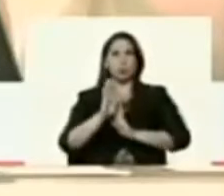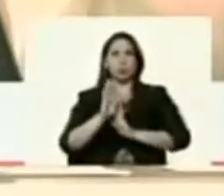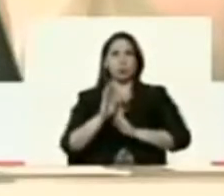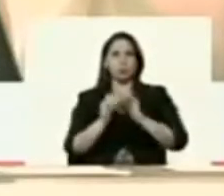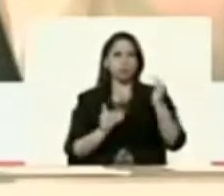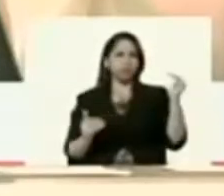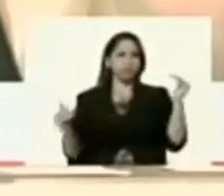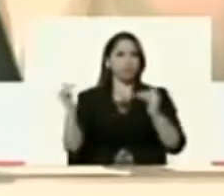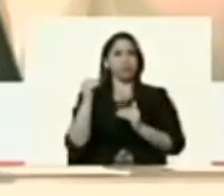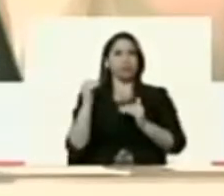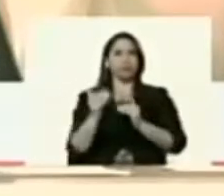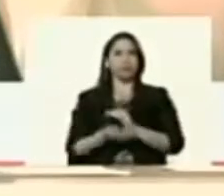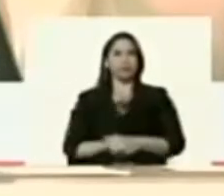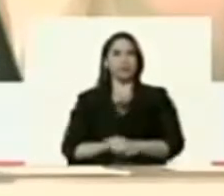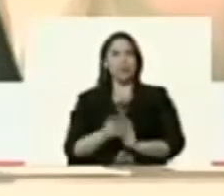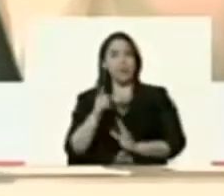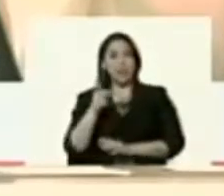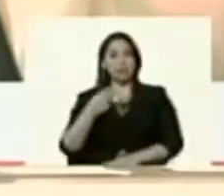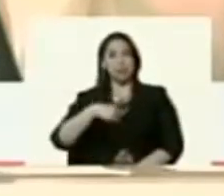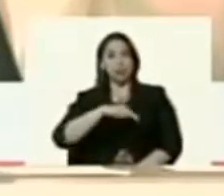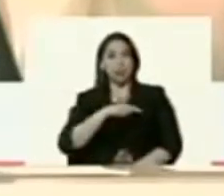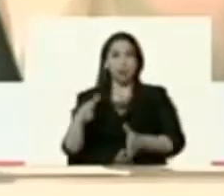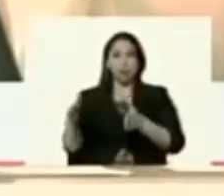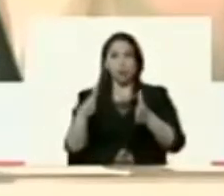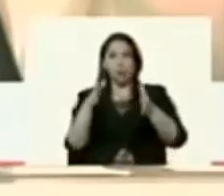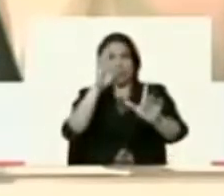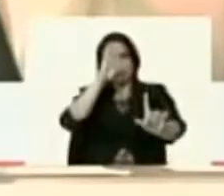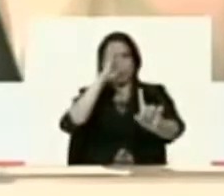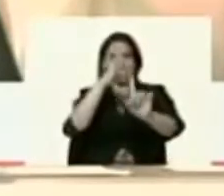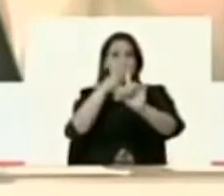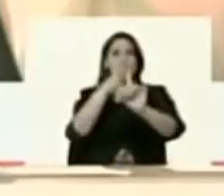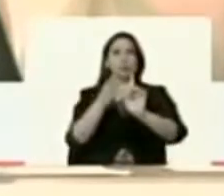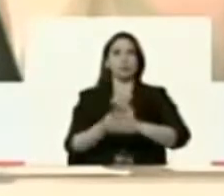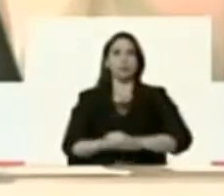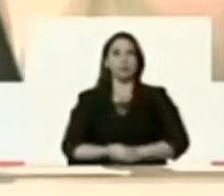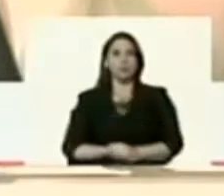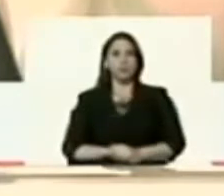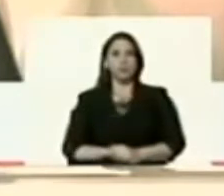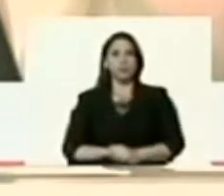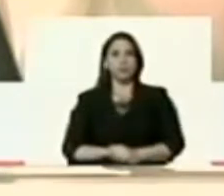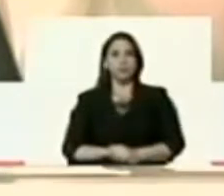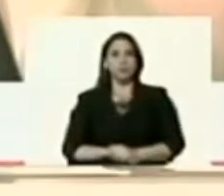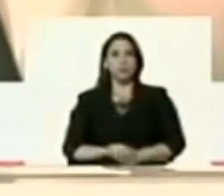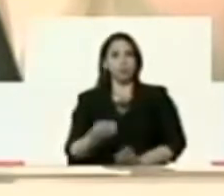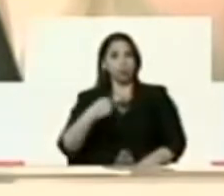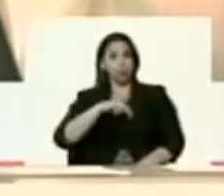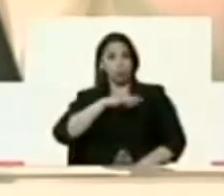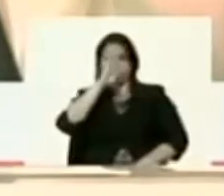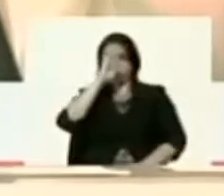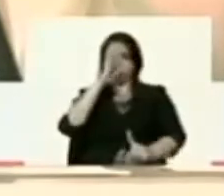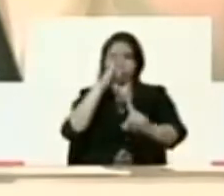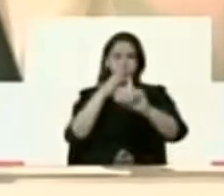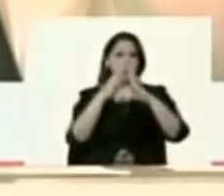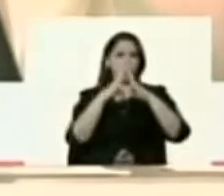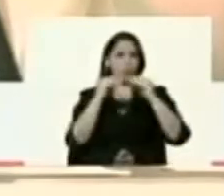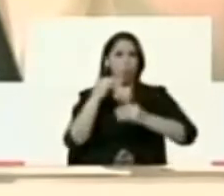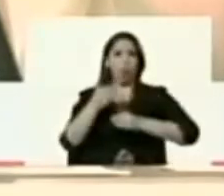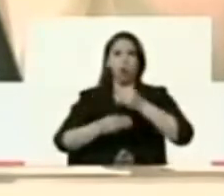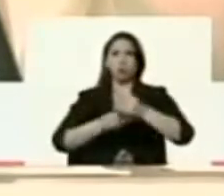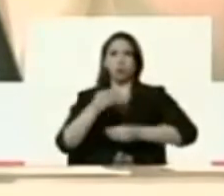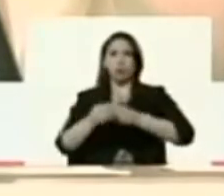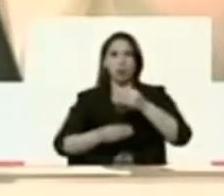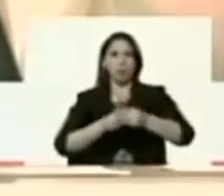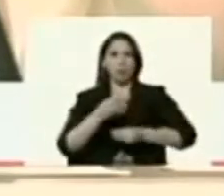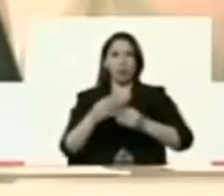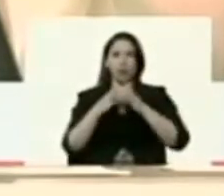creciente. Ese es nuestro destino, ese es nuestro destino, y hacia allá apunta todo lo que hacemos.